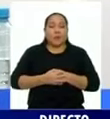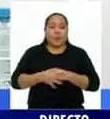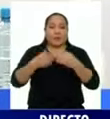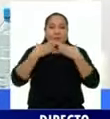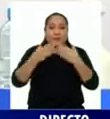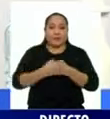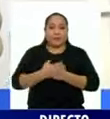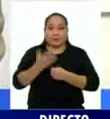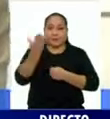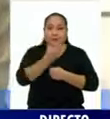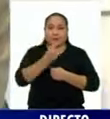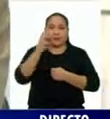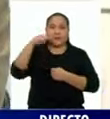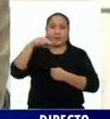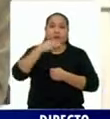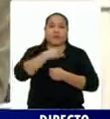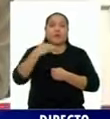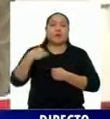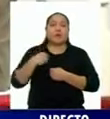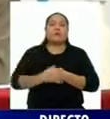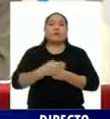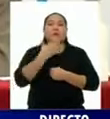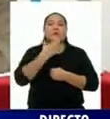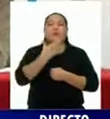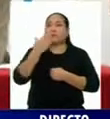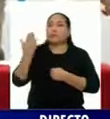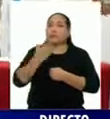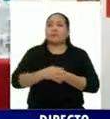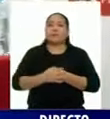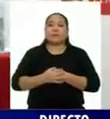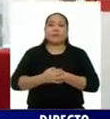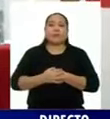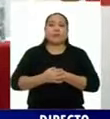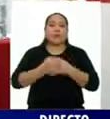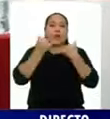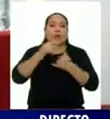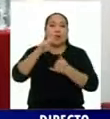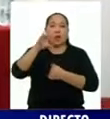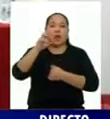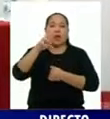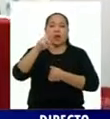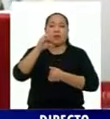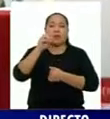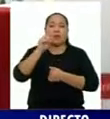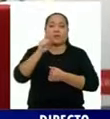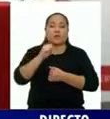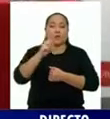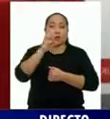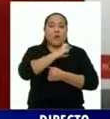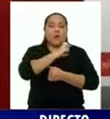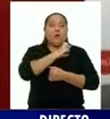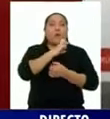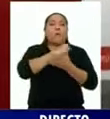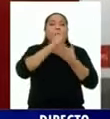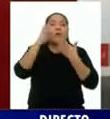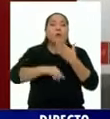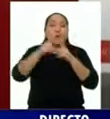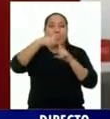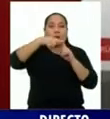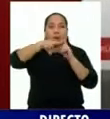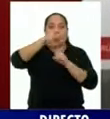Muchas gracias, ministro. Muchas gracias, colega. Vamos entonces con Carlos Ramírez, del programa TV Noticias de